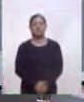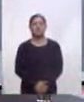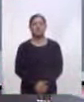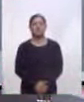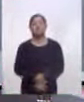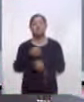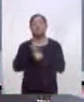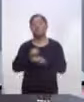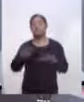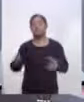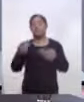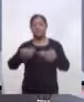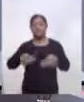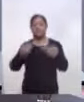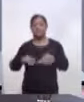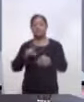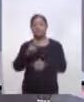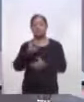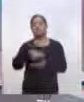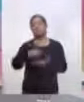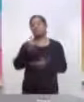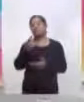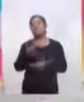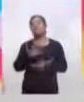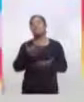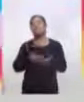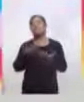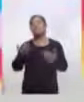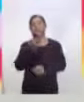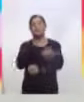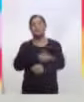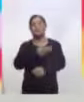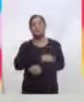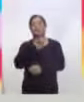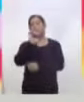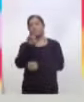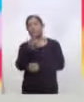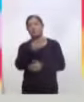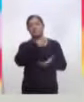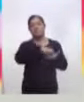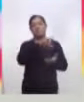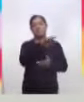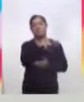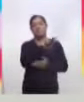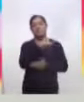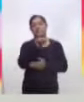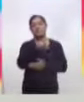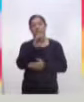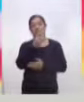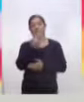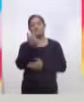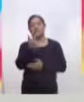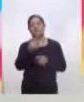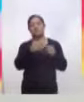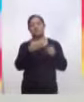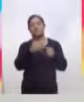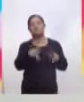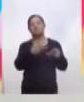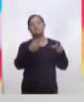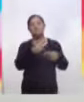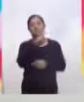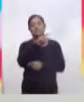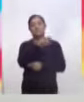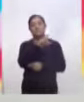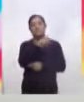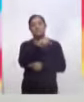Vamos con la información del mercado cambiario. La bolsa en esta tarde está cerrando. El dólar a la compra en 19 pesos con 57